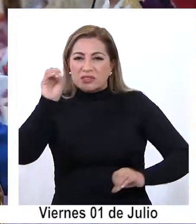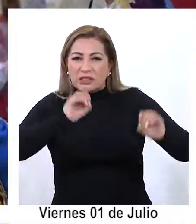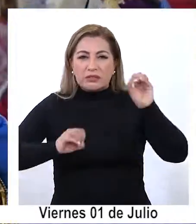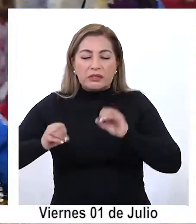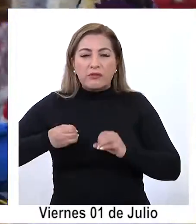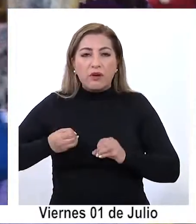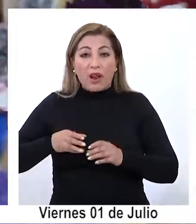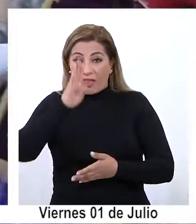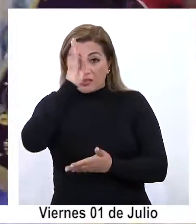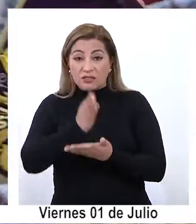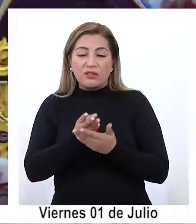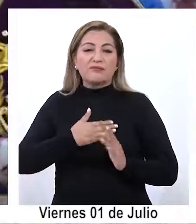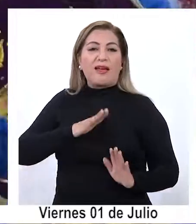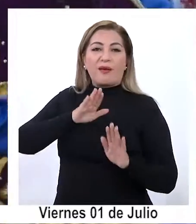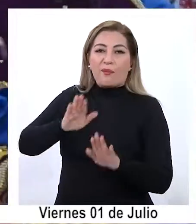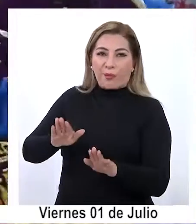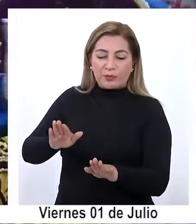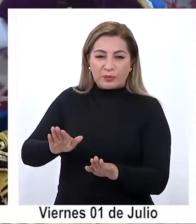respaldan esta decisión.